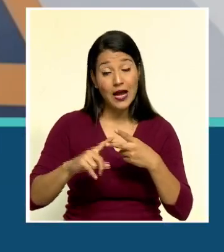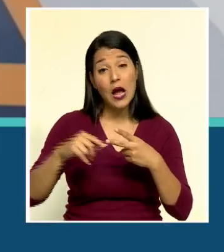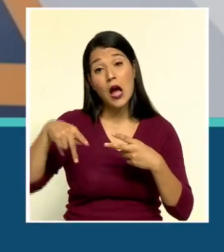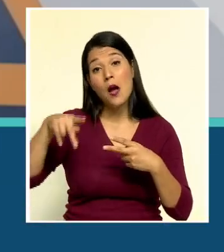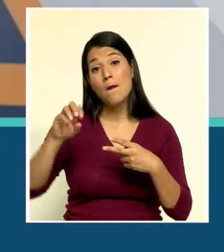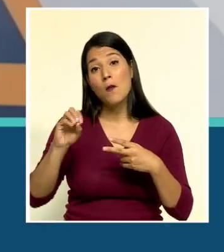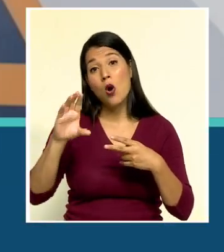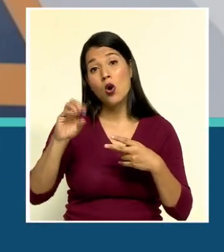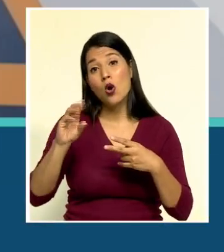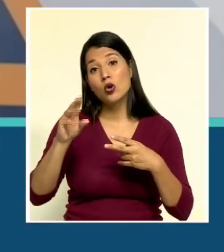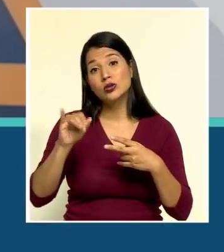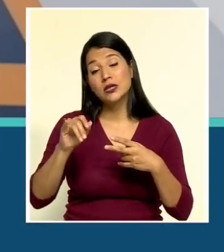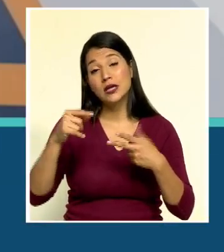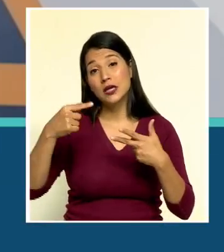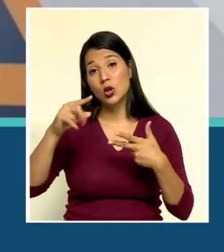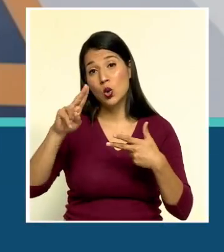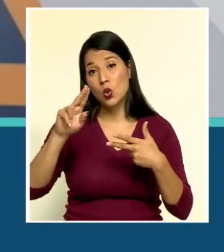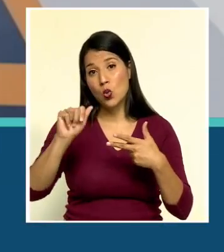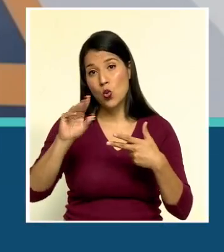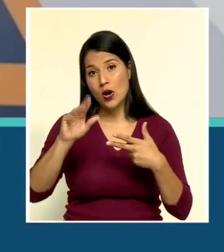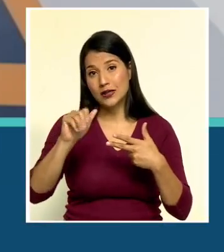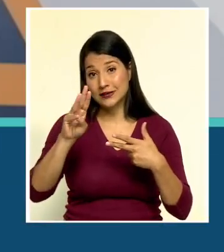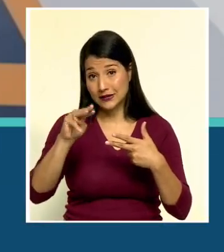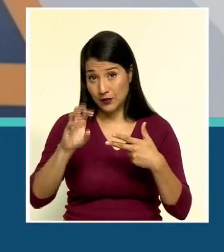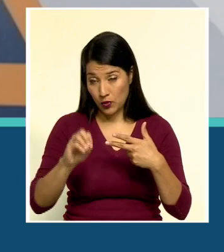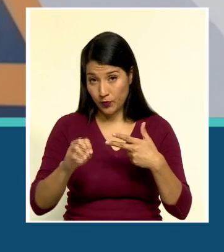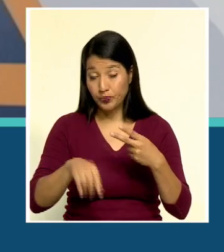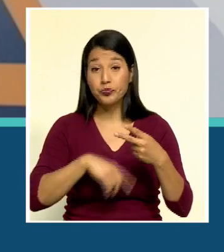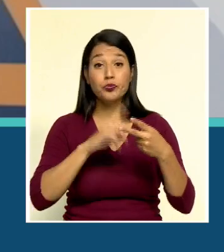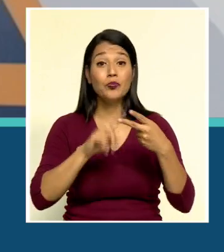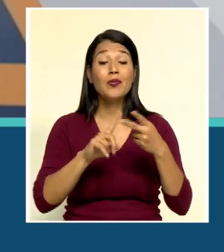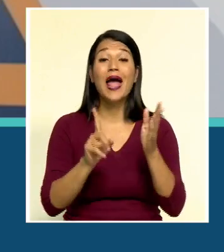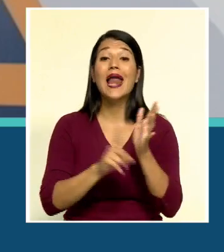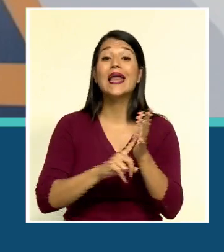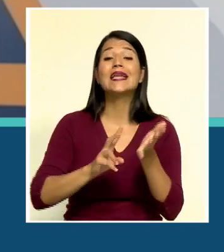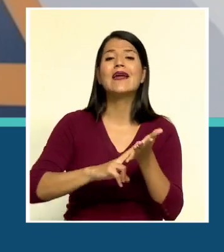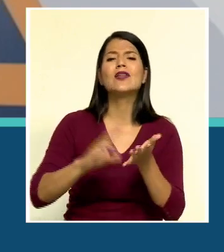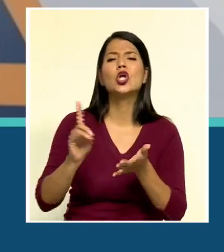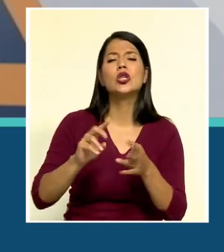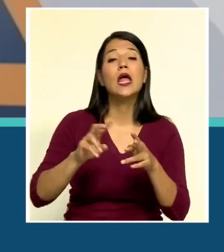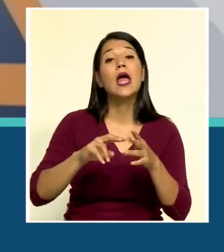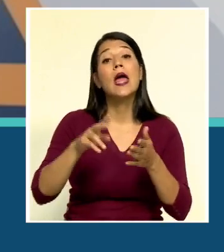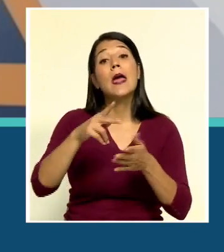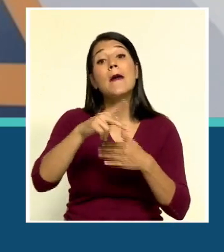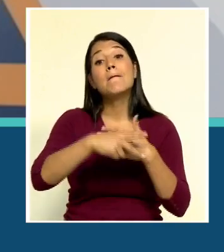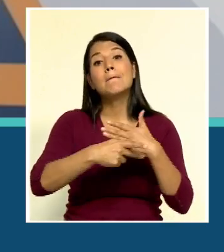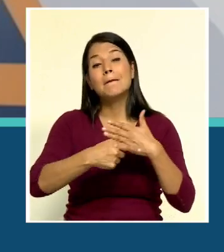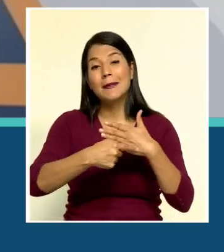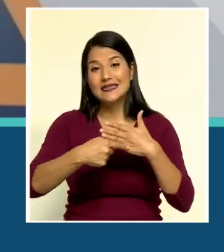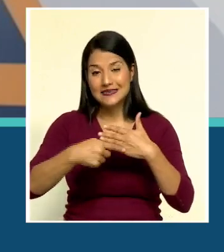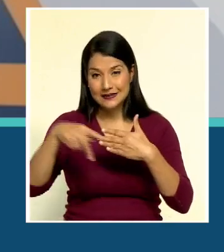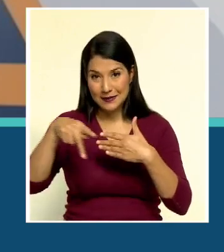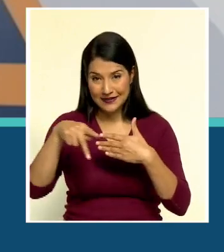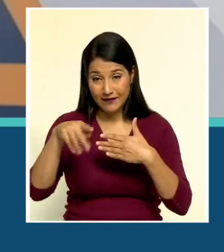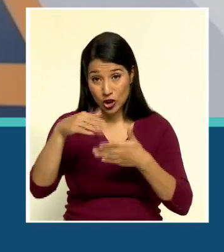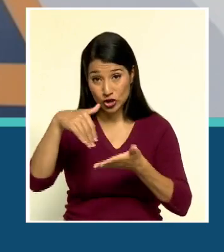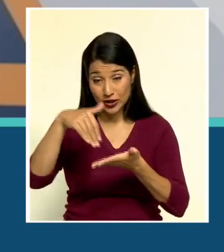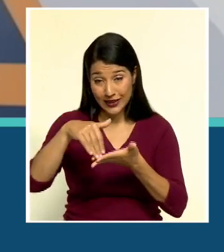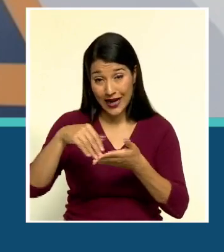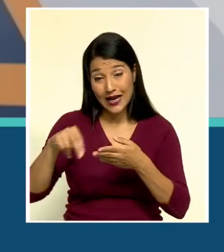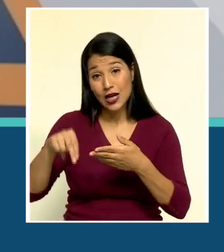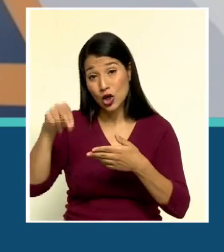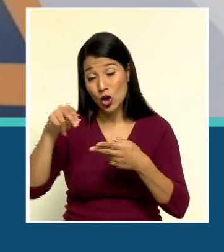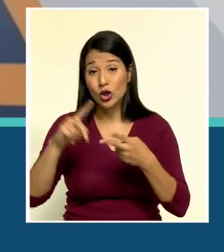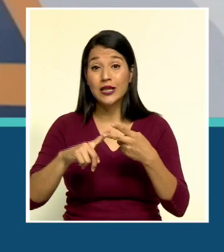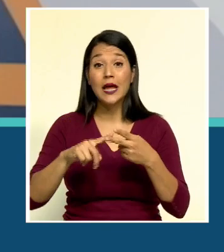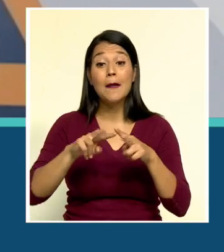Guásimo en el Caribe norte de nuestro país, y un estado de alerta verde para el Pacífico Central, Pacífico Norte, todo el Valle Central, todo el área central